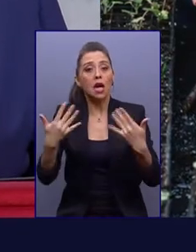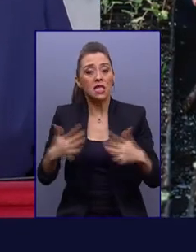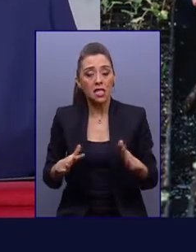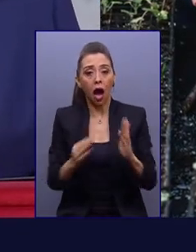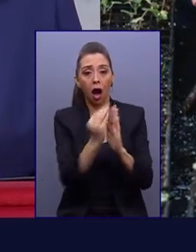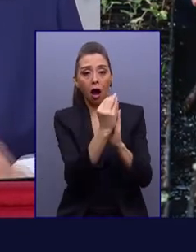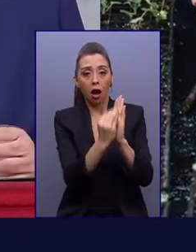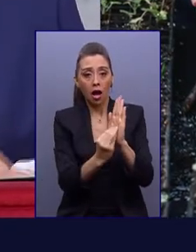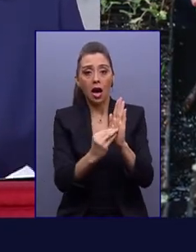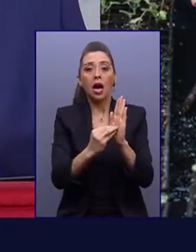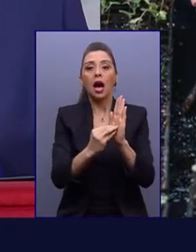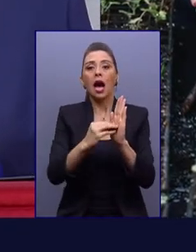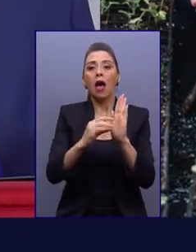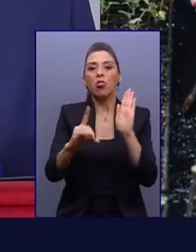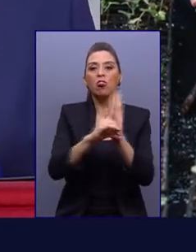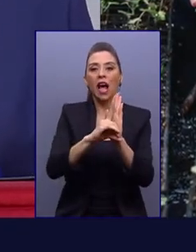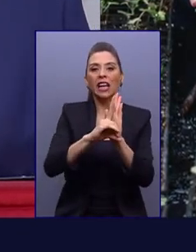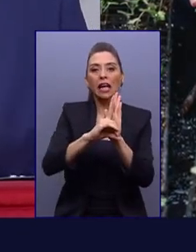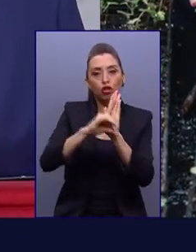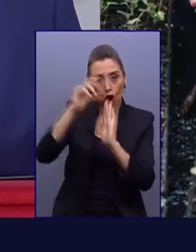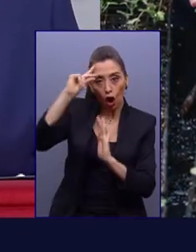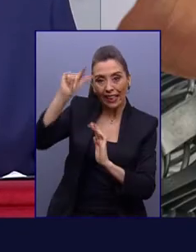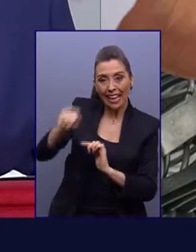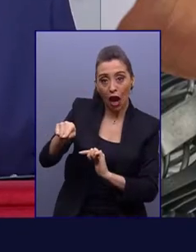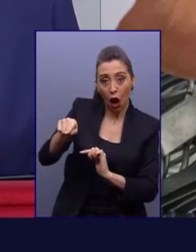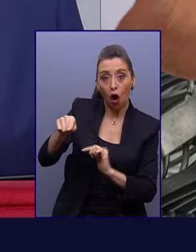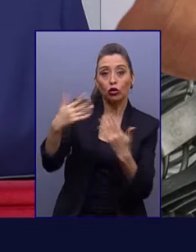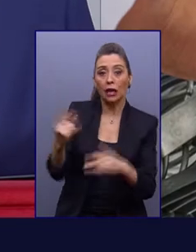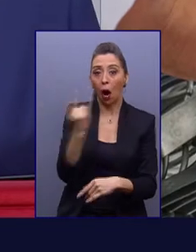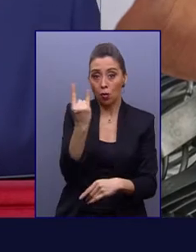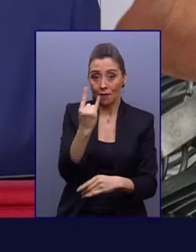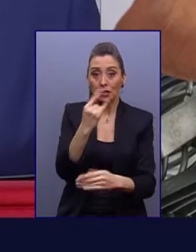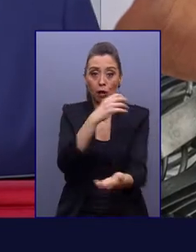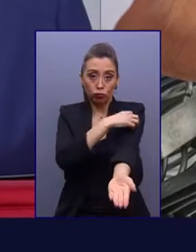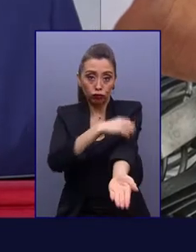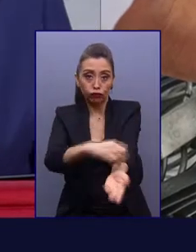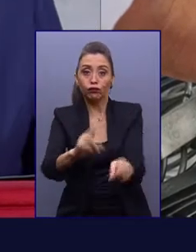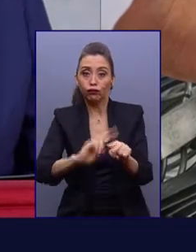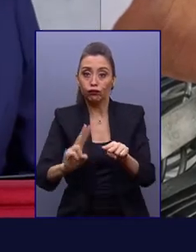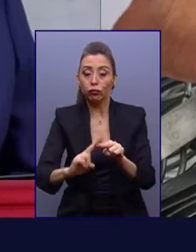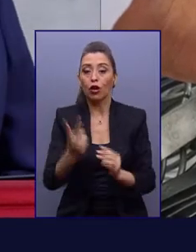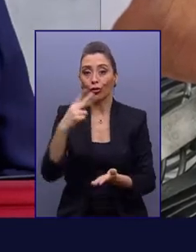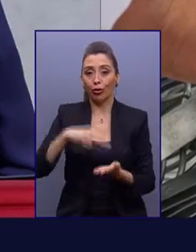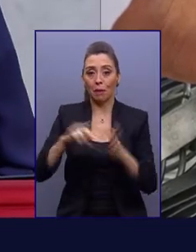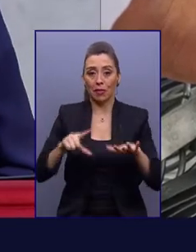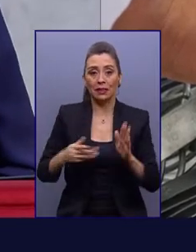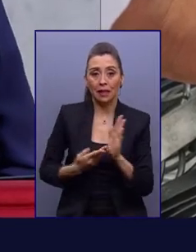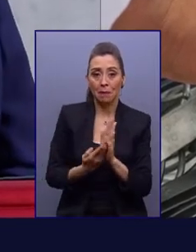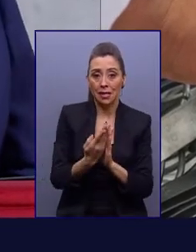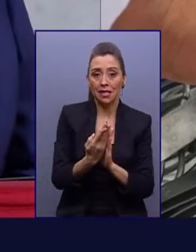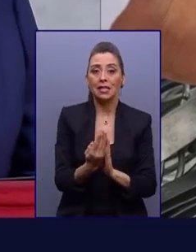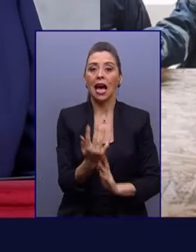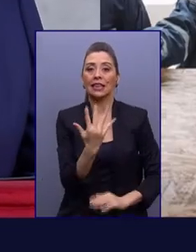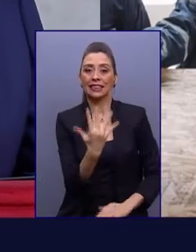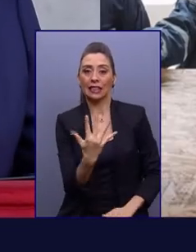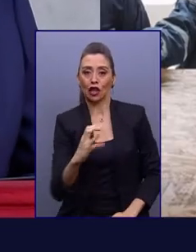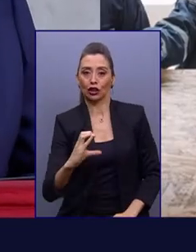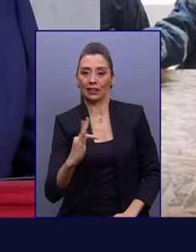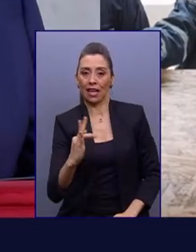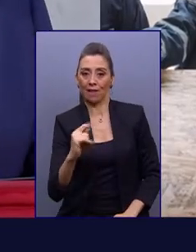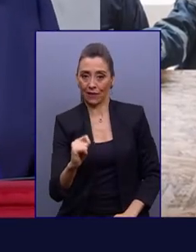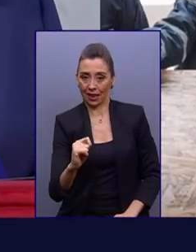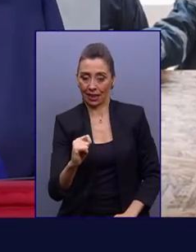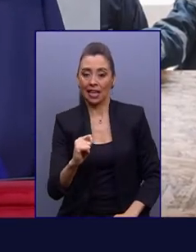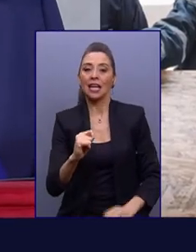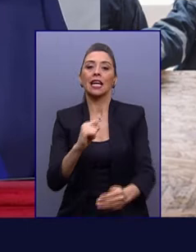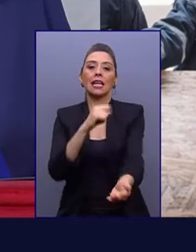derechos decretos de creación y están comenzando a implementarse. Este año 2017 partirán los primeros 5 CFT